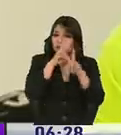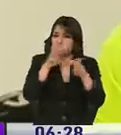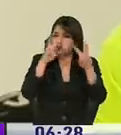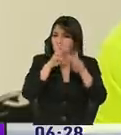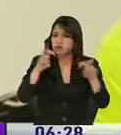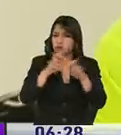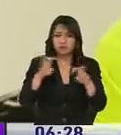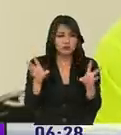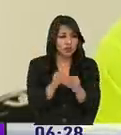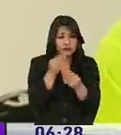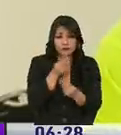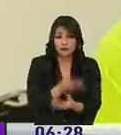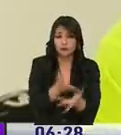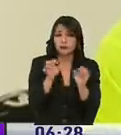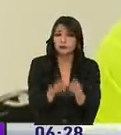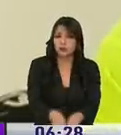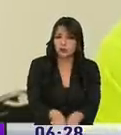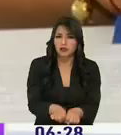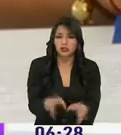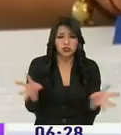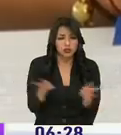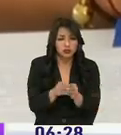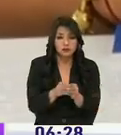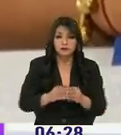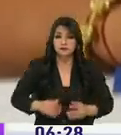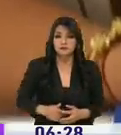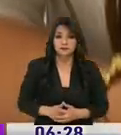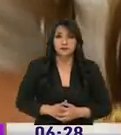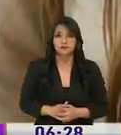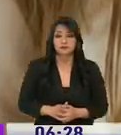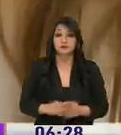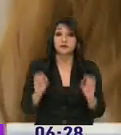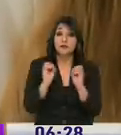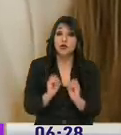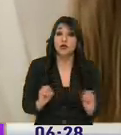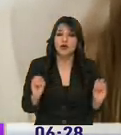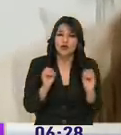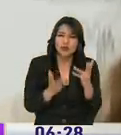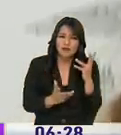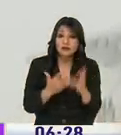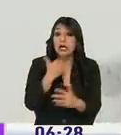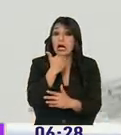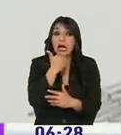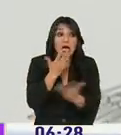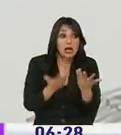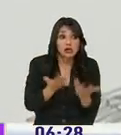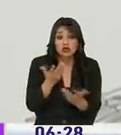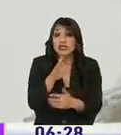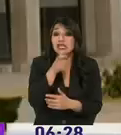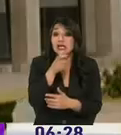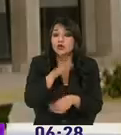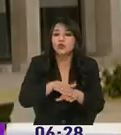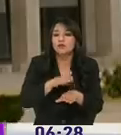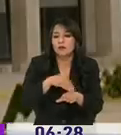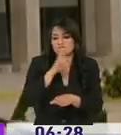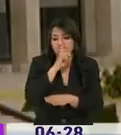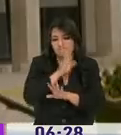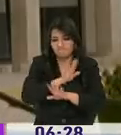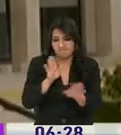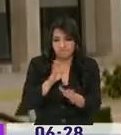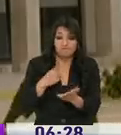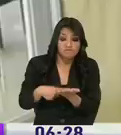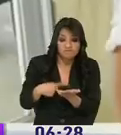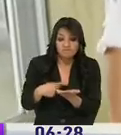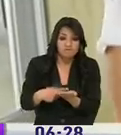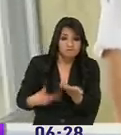tipo de herramienta tecnológica. Tampoco anticipan criterios para construir las primeras hipótesis sobre la